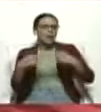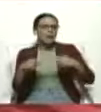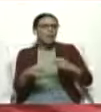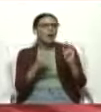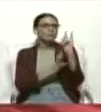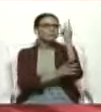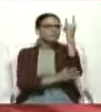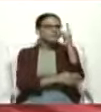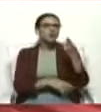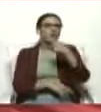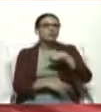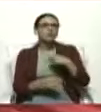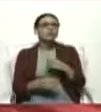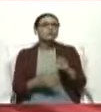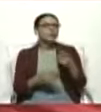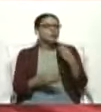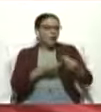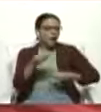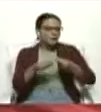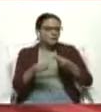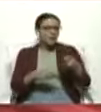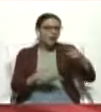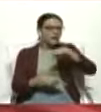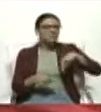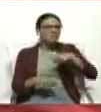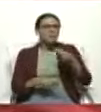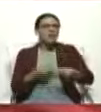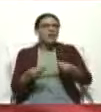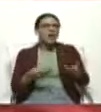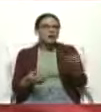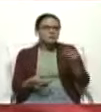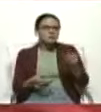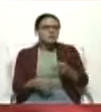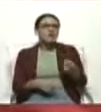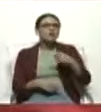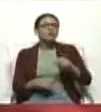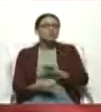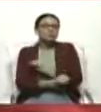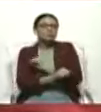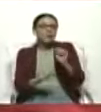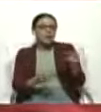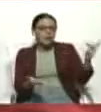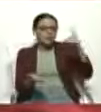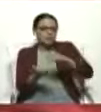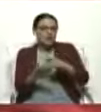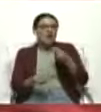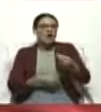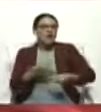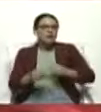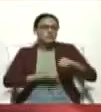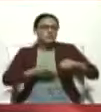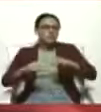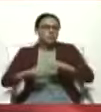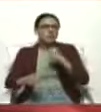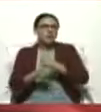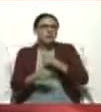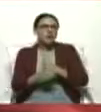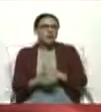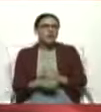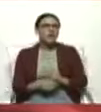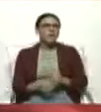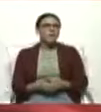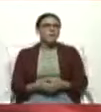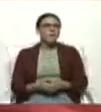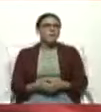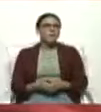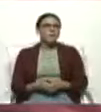jornada muy exitosa que se está comenzando a realizar desde horas de la mañana, acompañada al mismo tiempo de